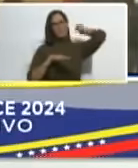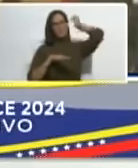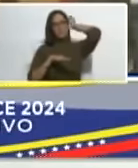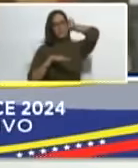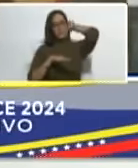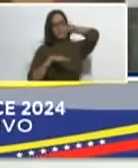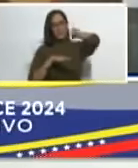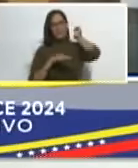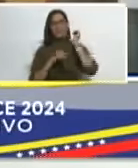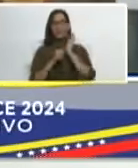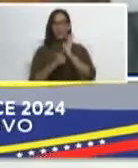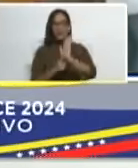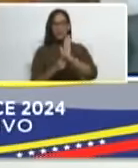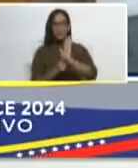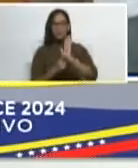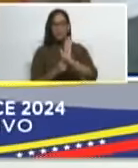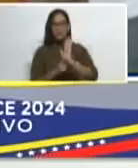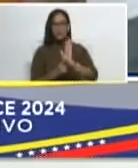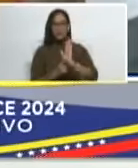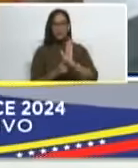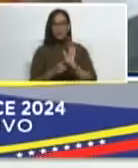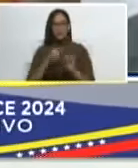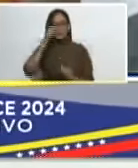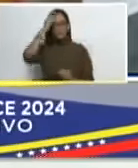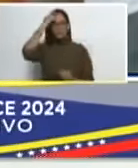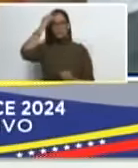Para irlo sacando, pues.